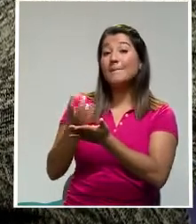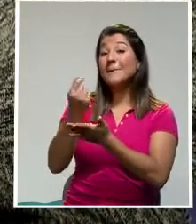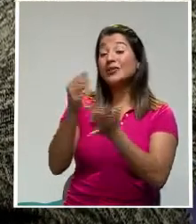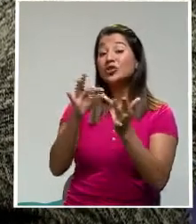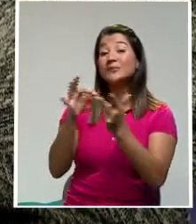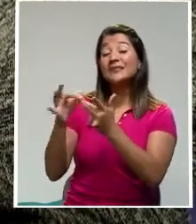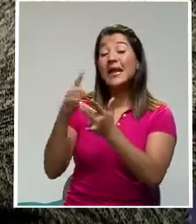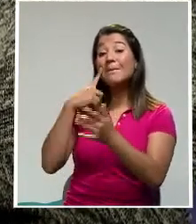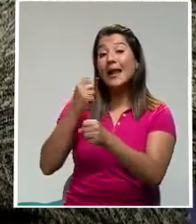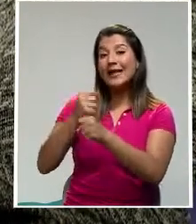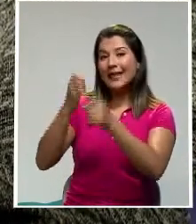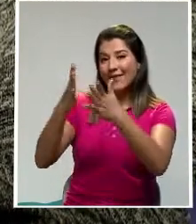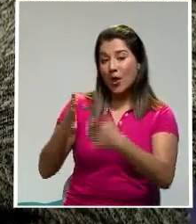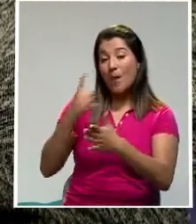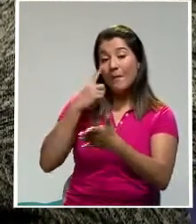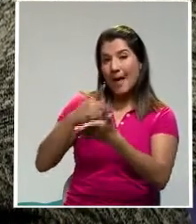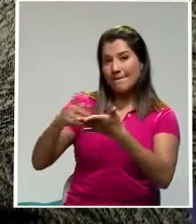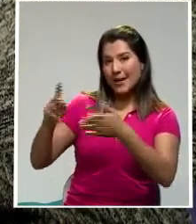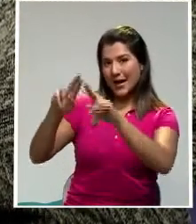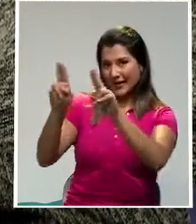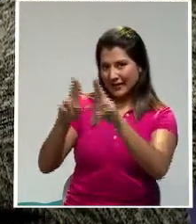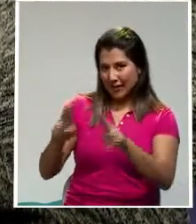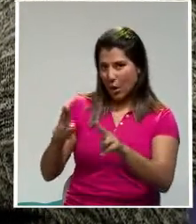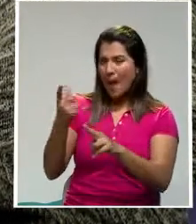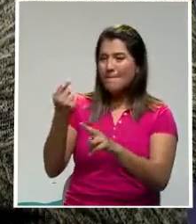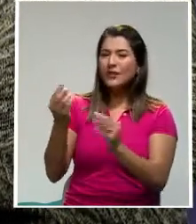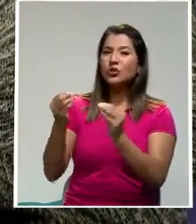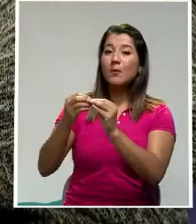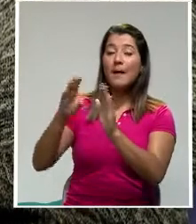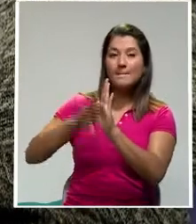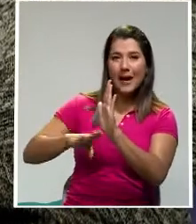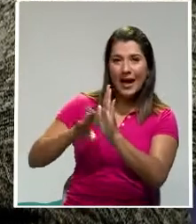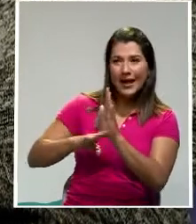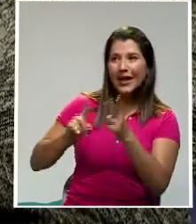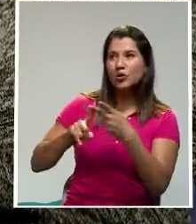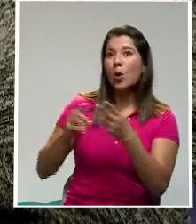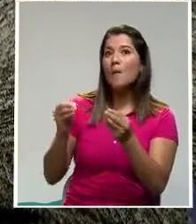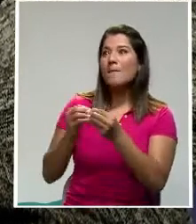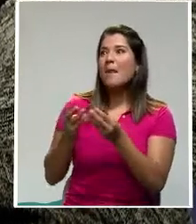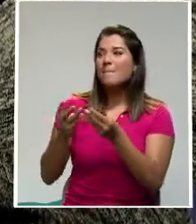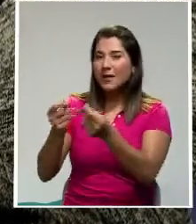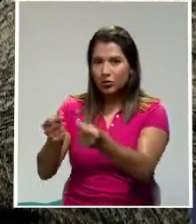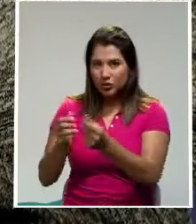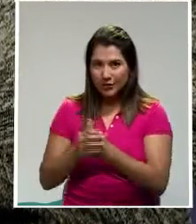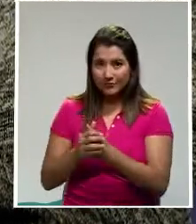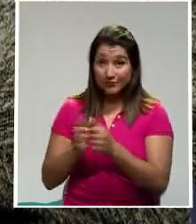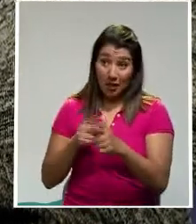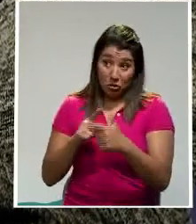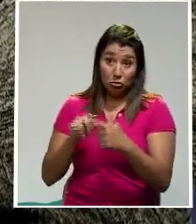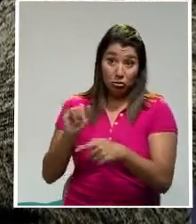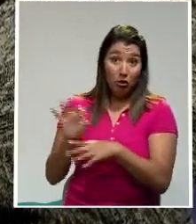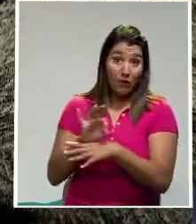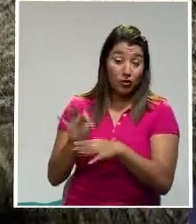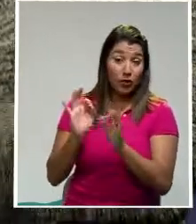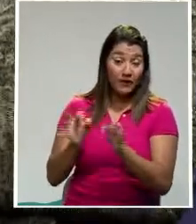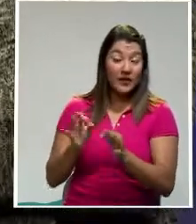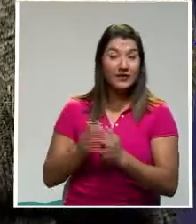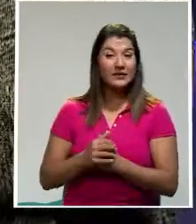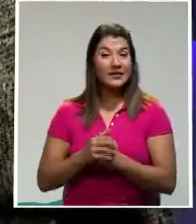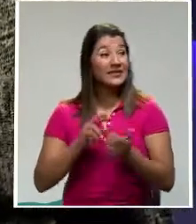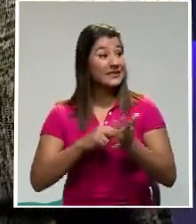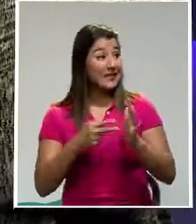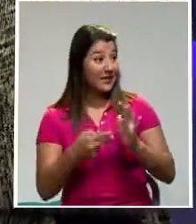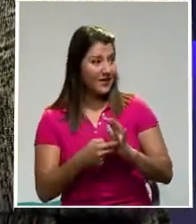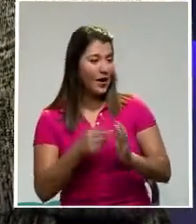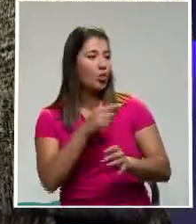funcionarios a precios accesibles y velocidad y etcétera, y eso ha funcionado bastante bien. Es decir, le hacen